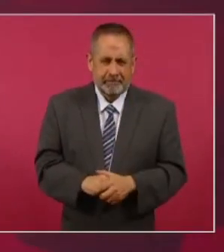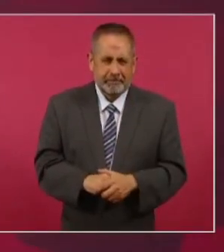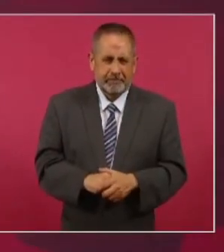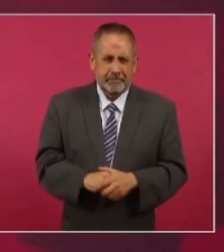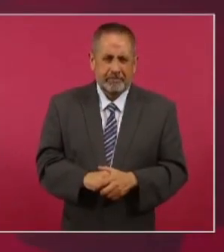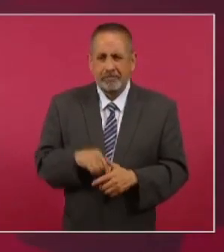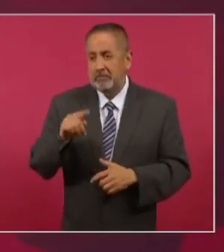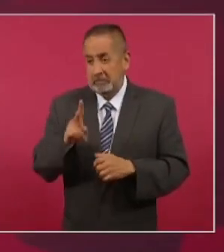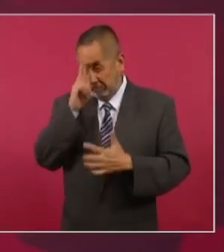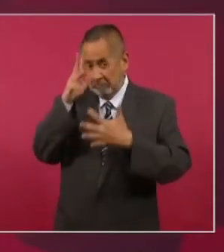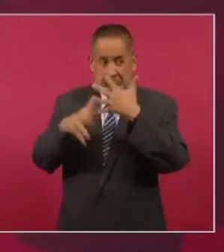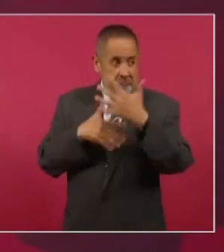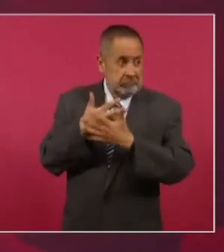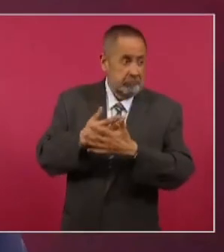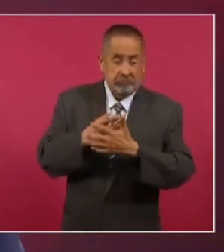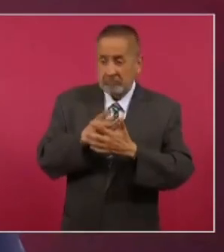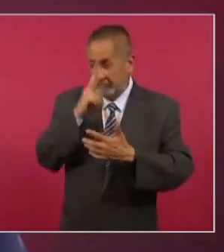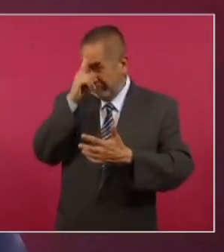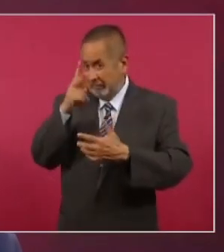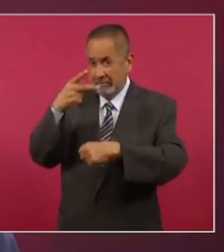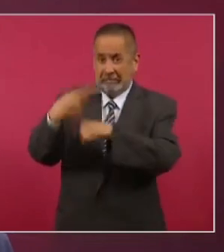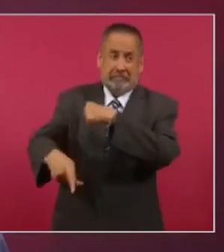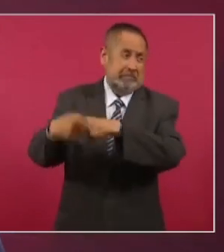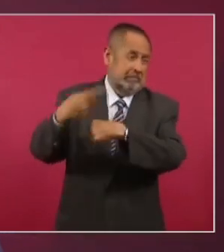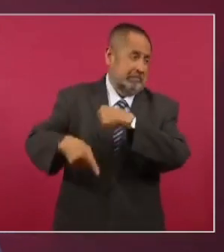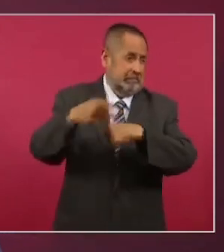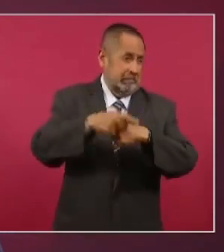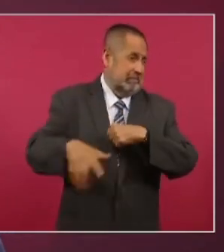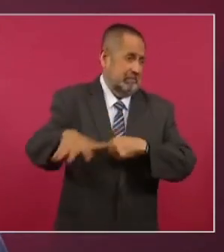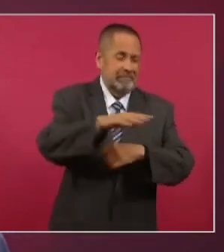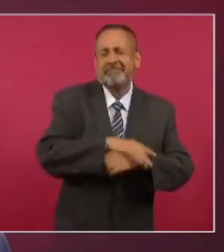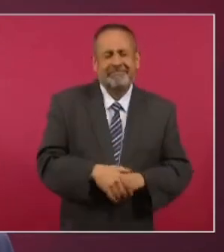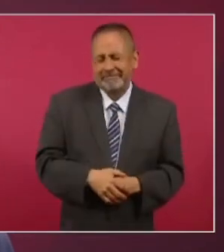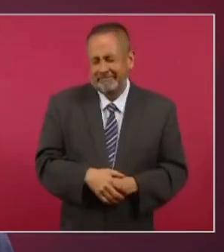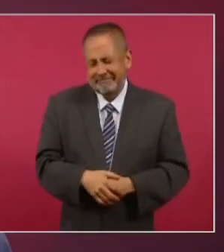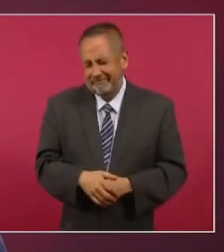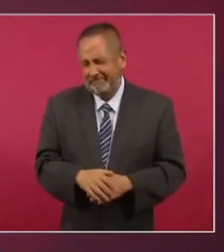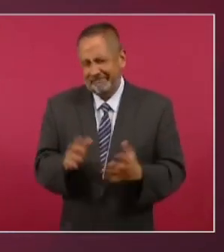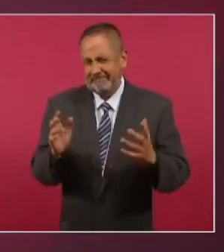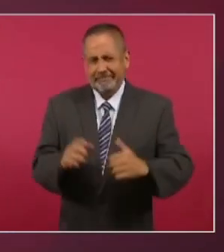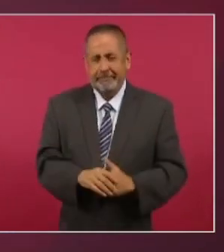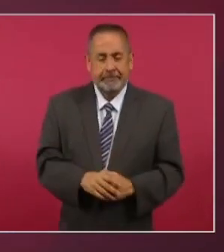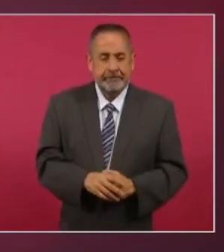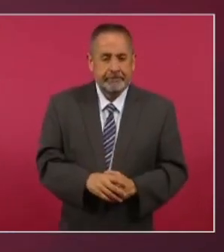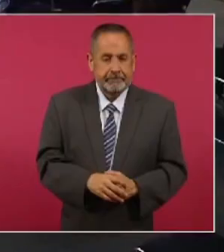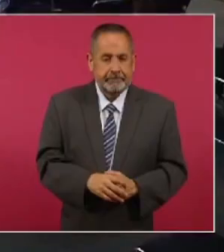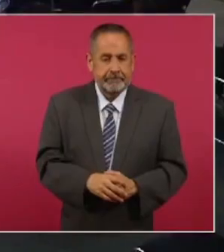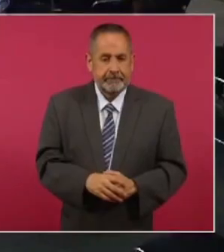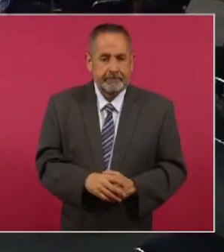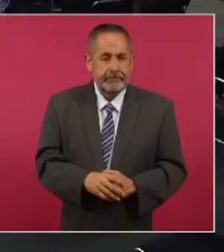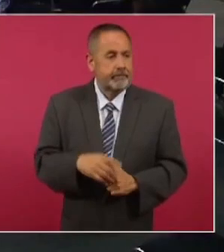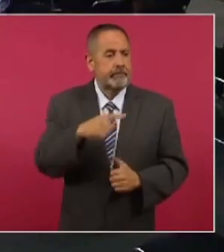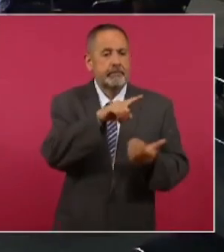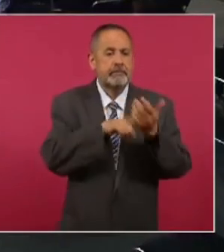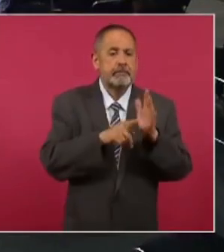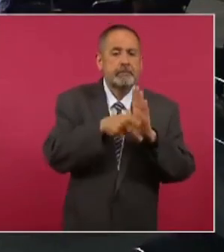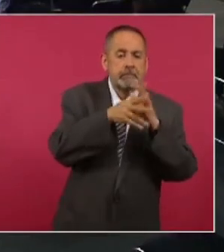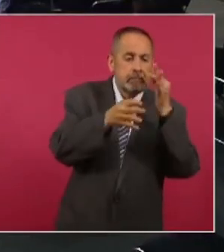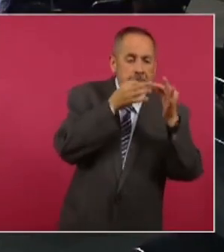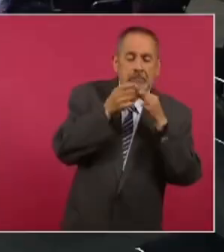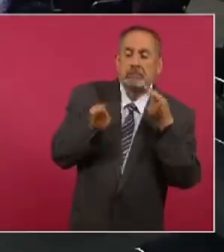esta de violencia que usted menciona no es manipulación